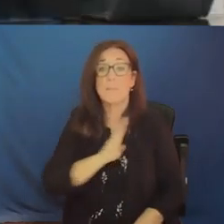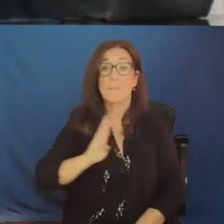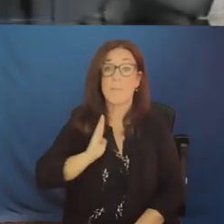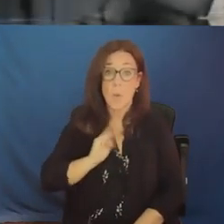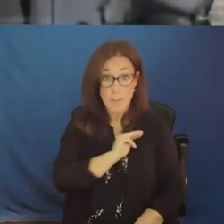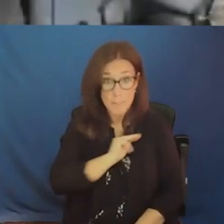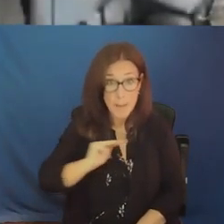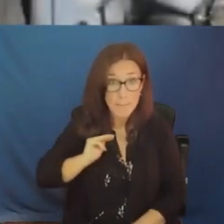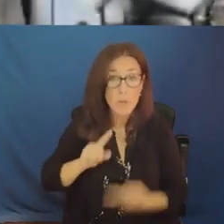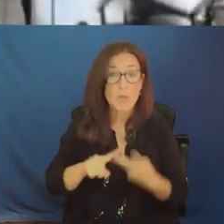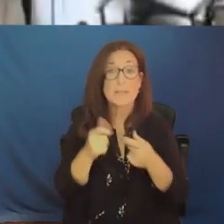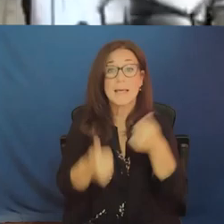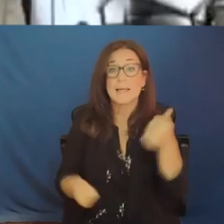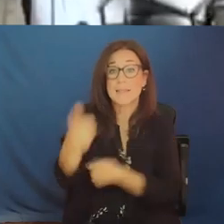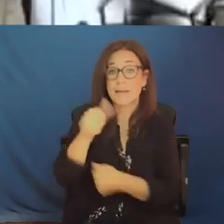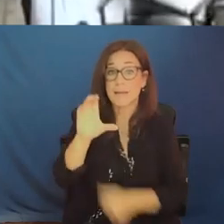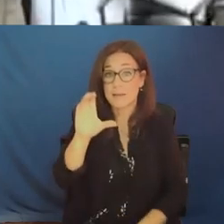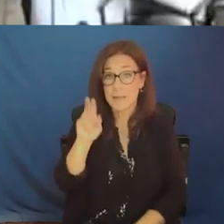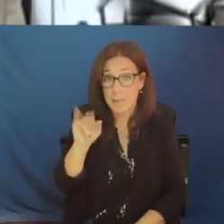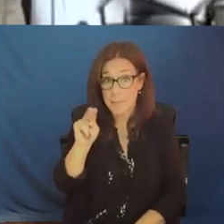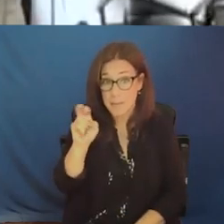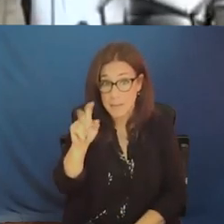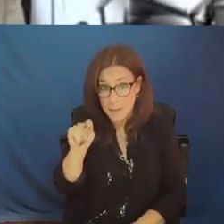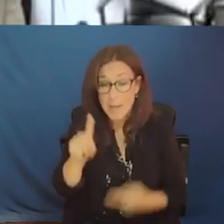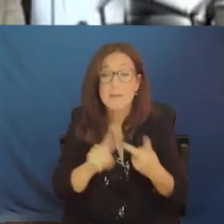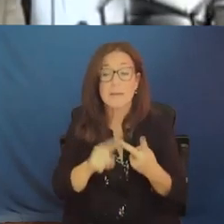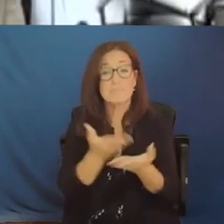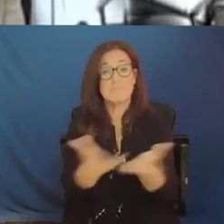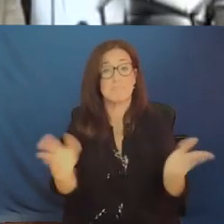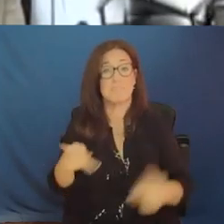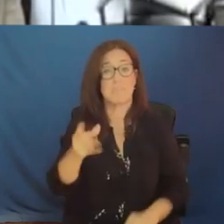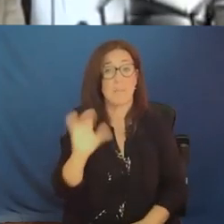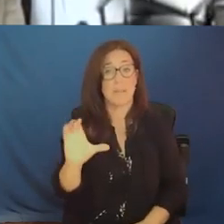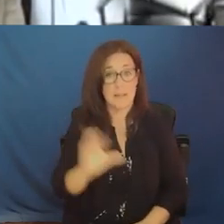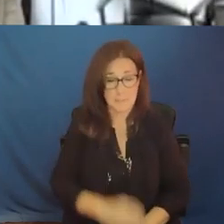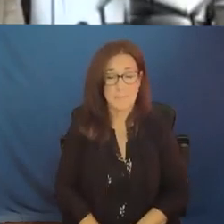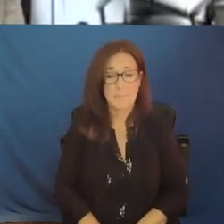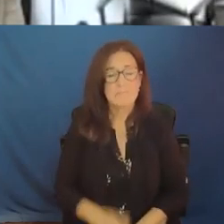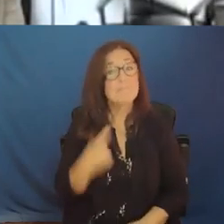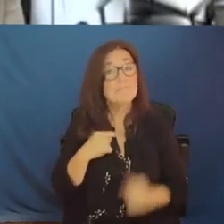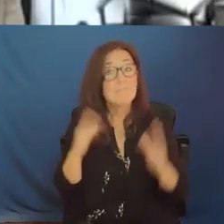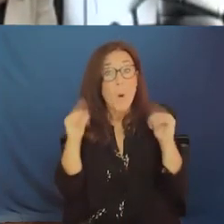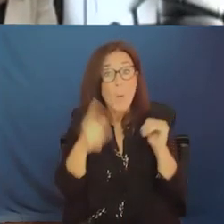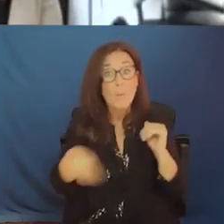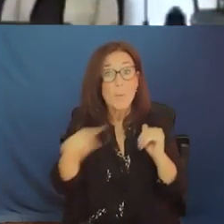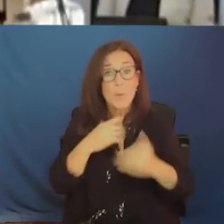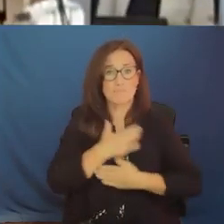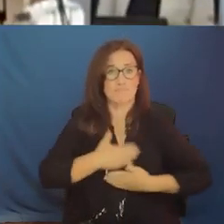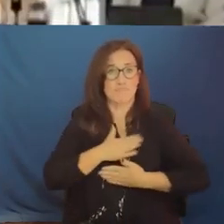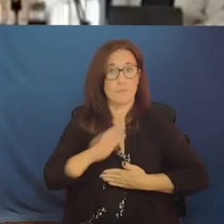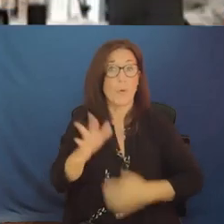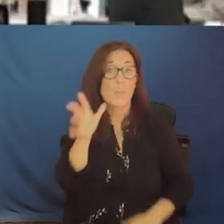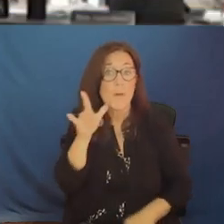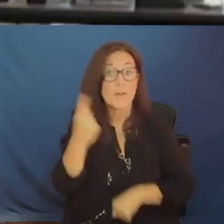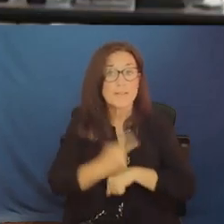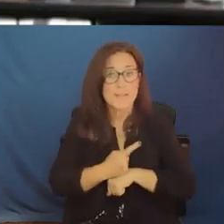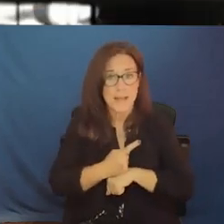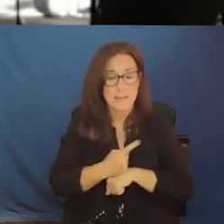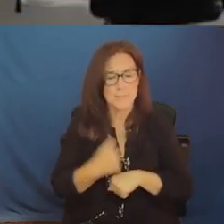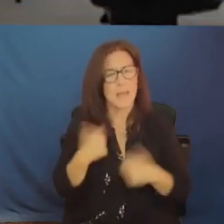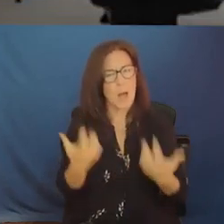gabinete ejecutivo personal y miembros del público primero que nada esperamos que todos hayan tenido un agradable día de la madre y quiero